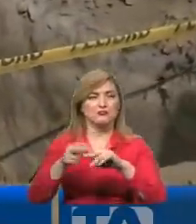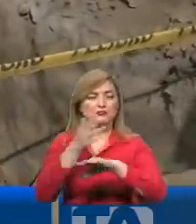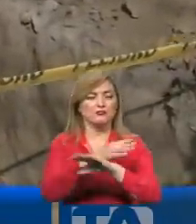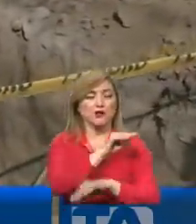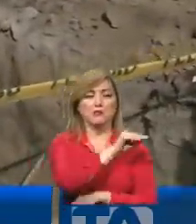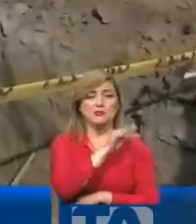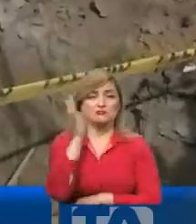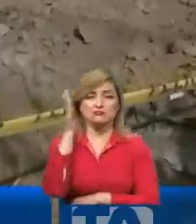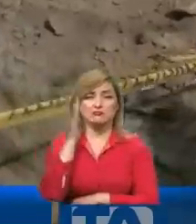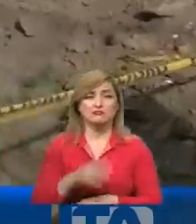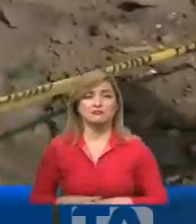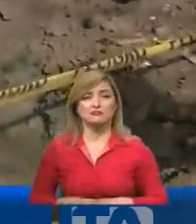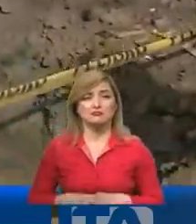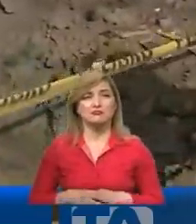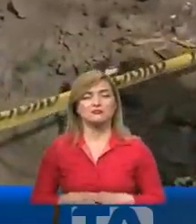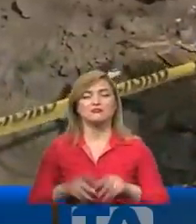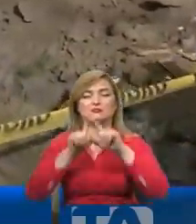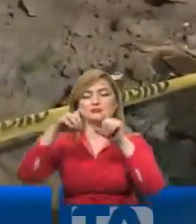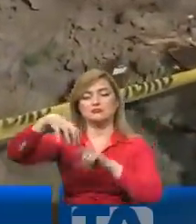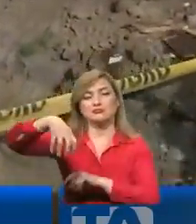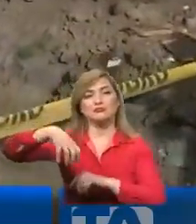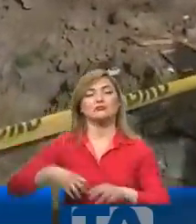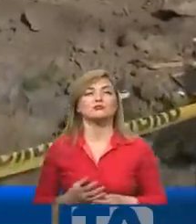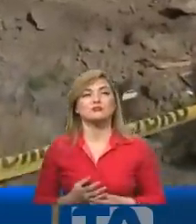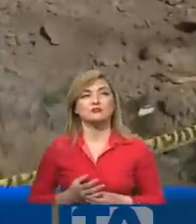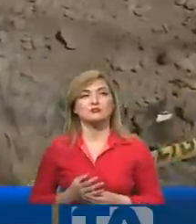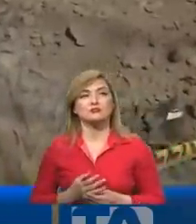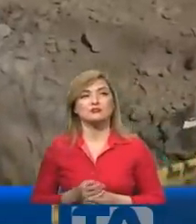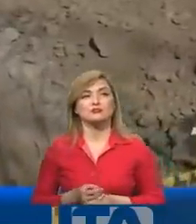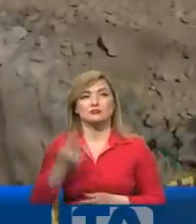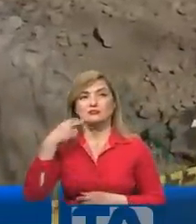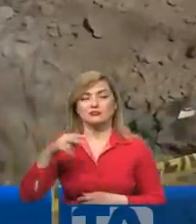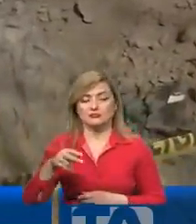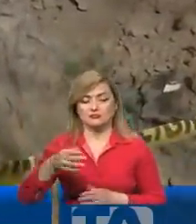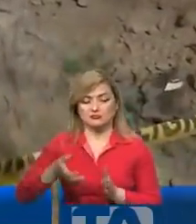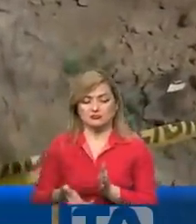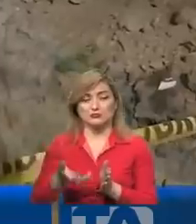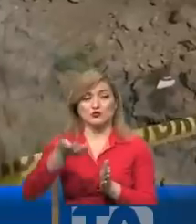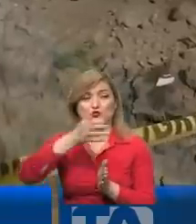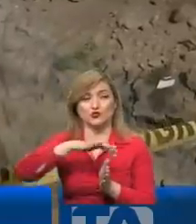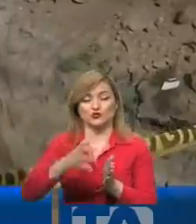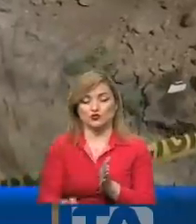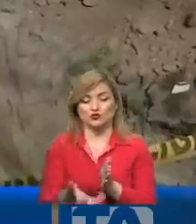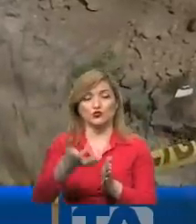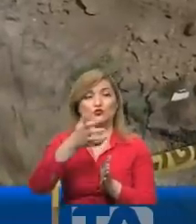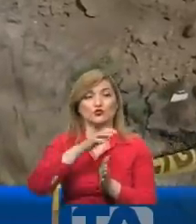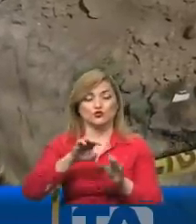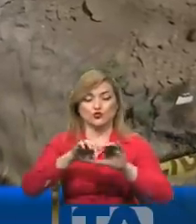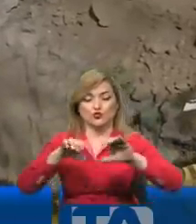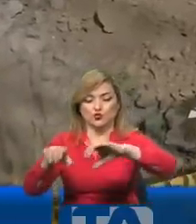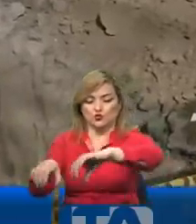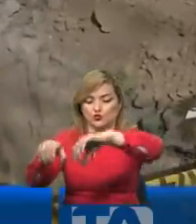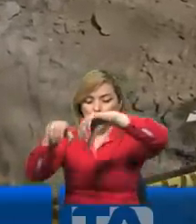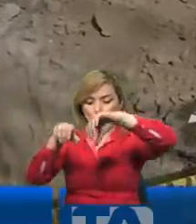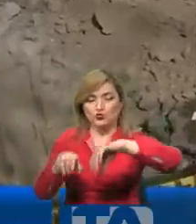la empresa de agua potable y precisamente vamos a mostrarles en imágenes, han hecho estas excavaciones para instalar unas